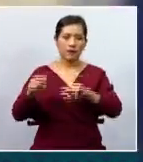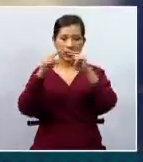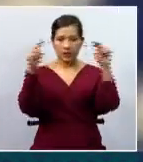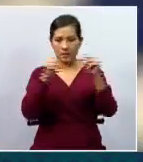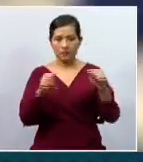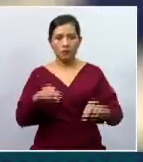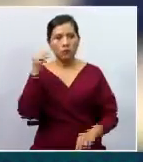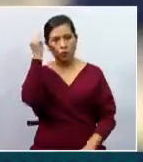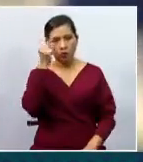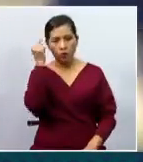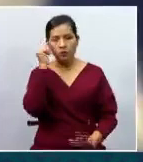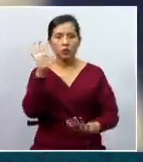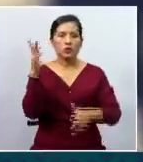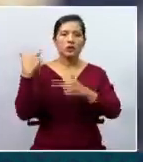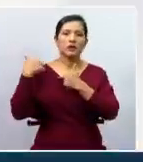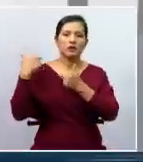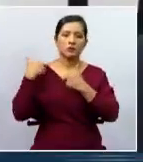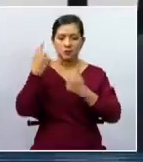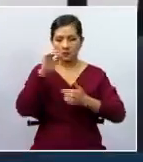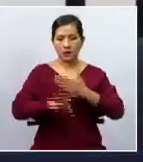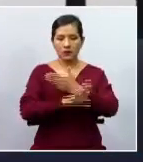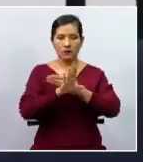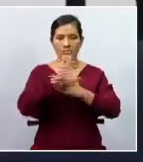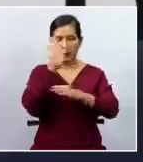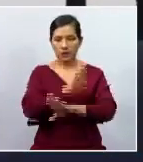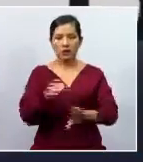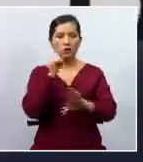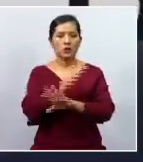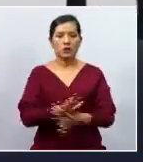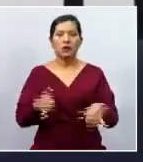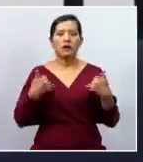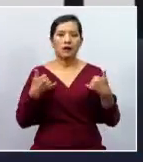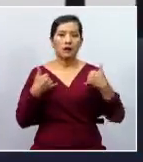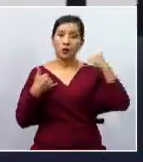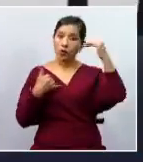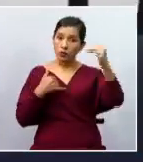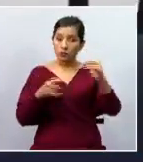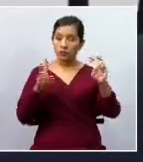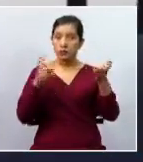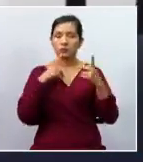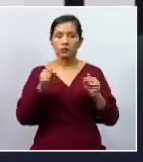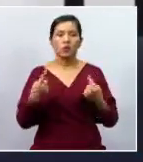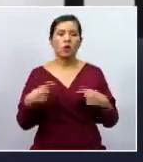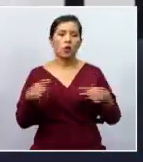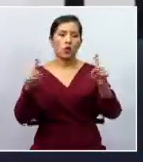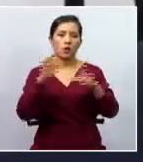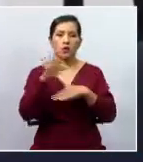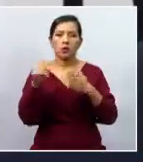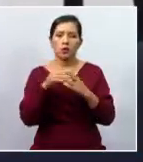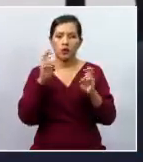la defensa de los derechos de las niñas, niños y adolescentes en lograr este cometido de la